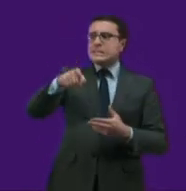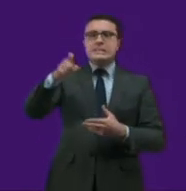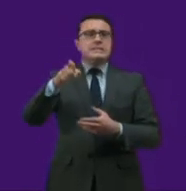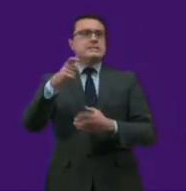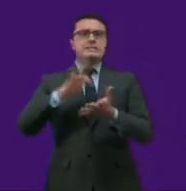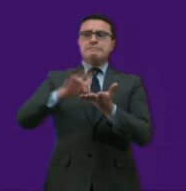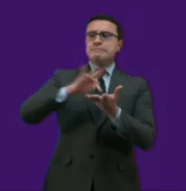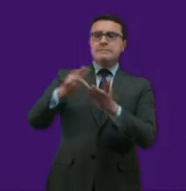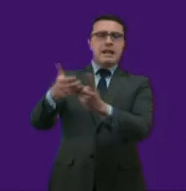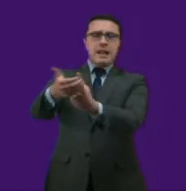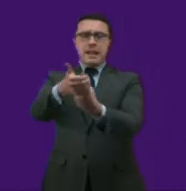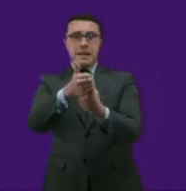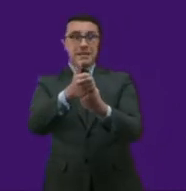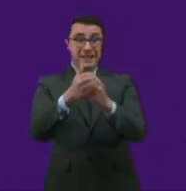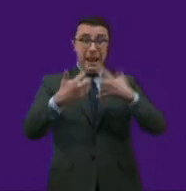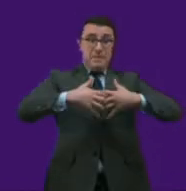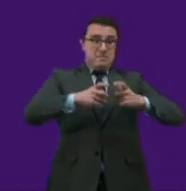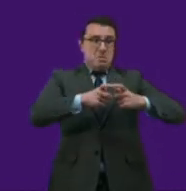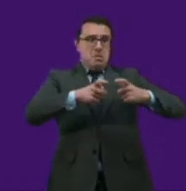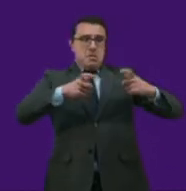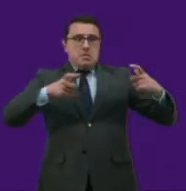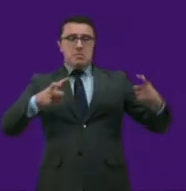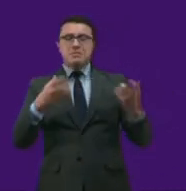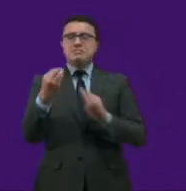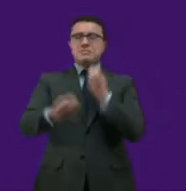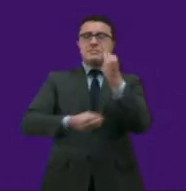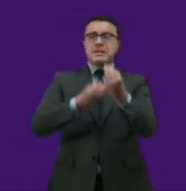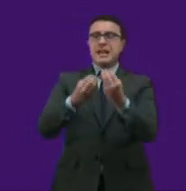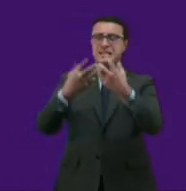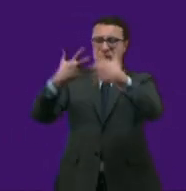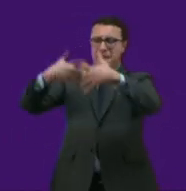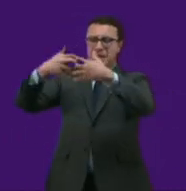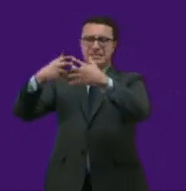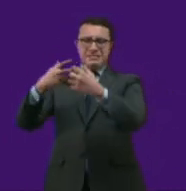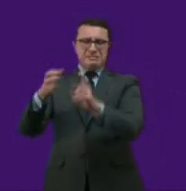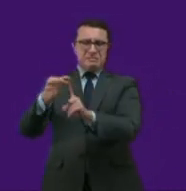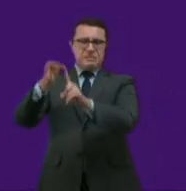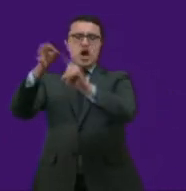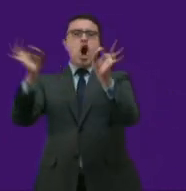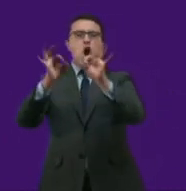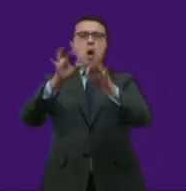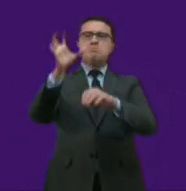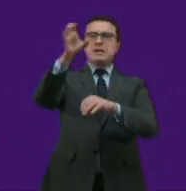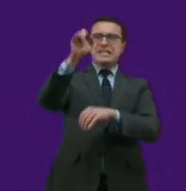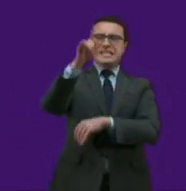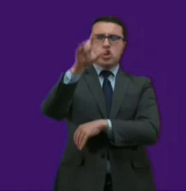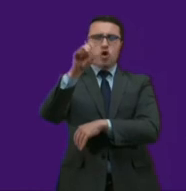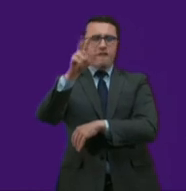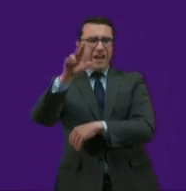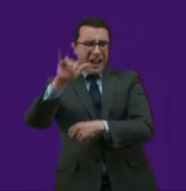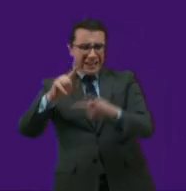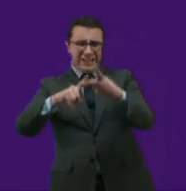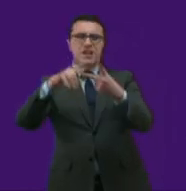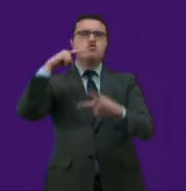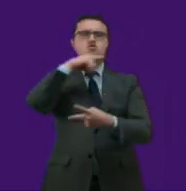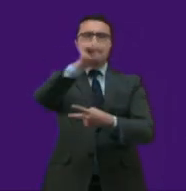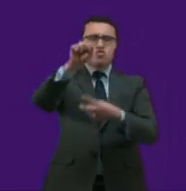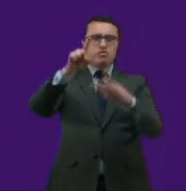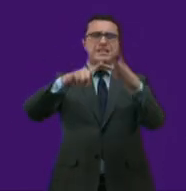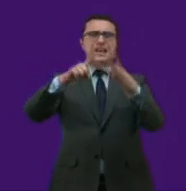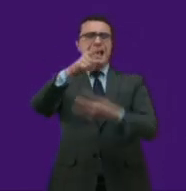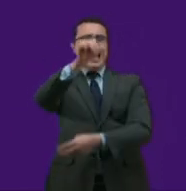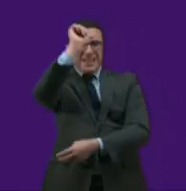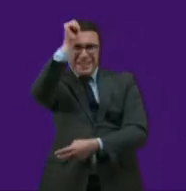rápido? Si están haciendo outsourcing, si están buscando ingenieros en Eslovaquia o en Rusia o en India, o se han encontrado